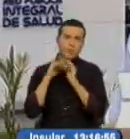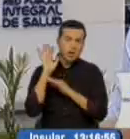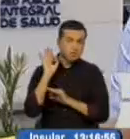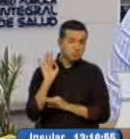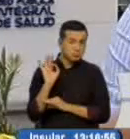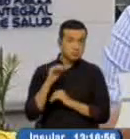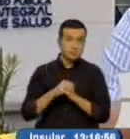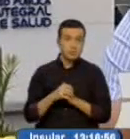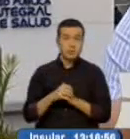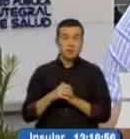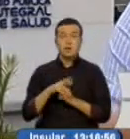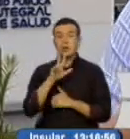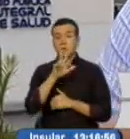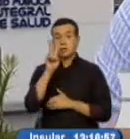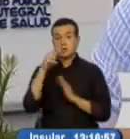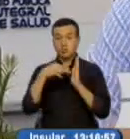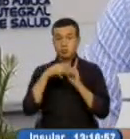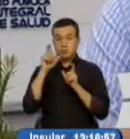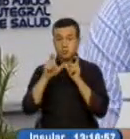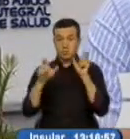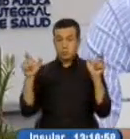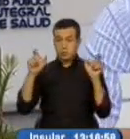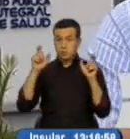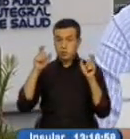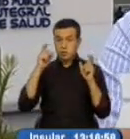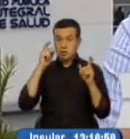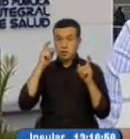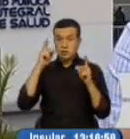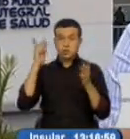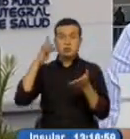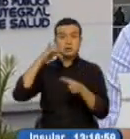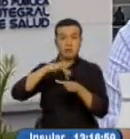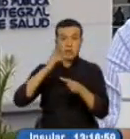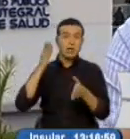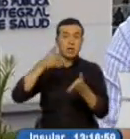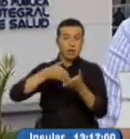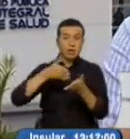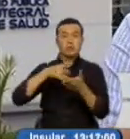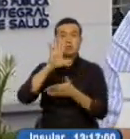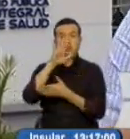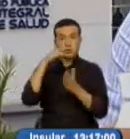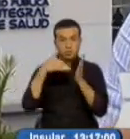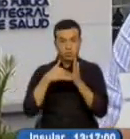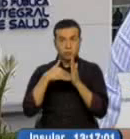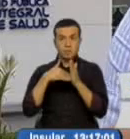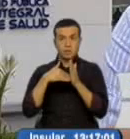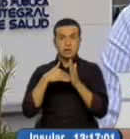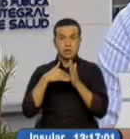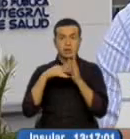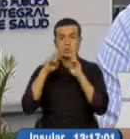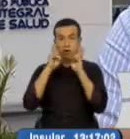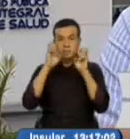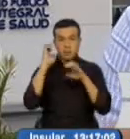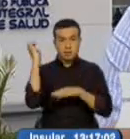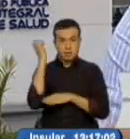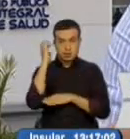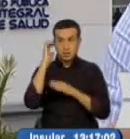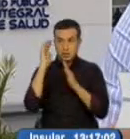quiere. Sobrepasamos las 32.000 atenciones por consulta externa, aproximadamente 5.000 atenciones por el área de